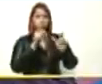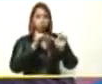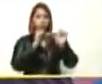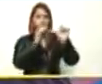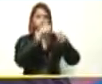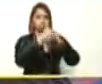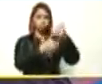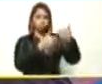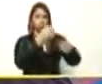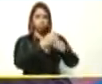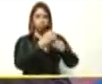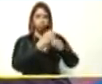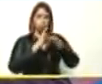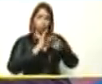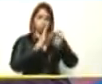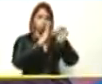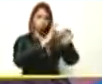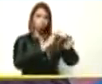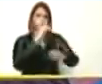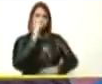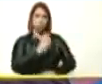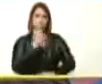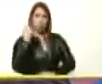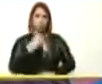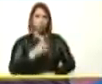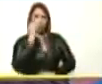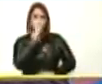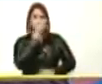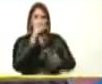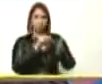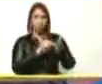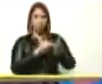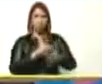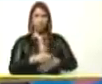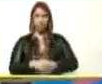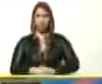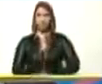avanzando y trabajar y consolidar las tareas que tiene la asamblea nacional